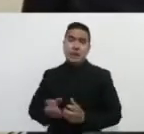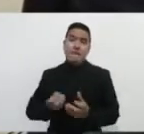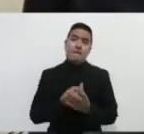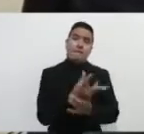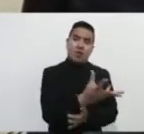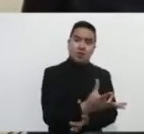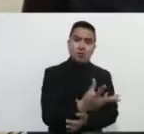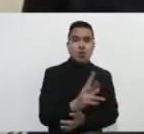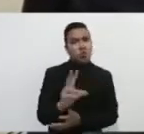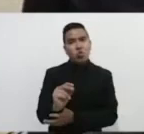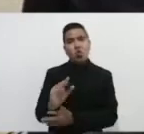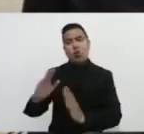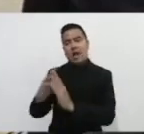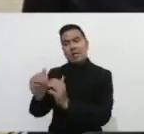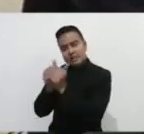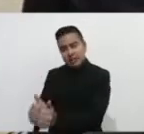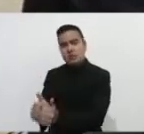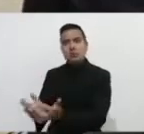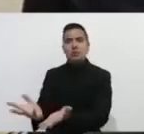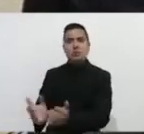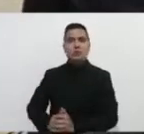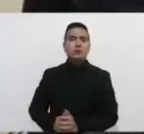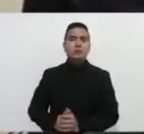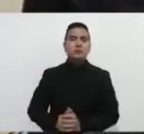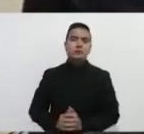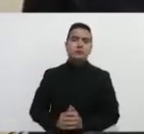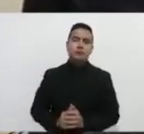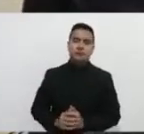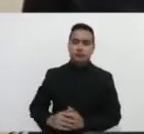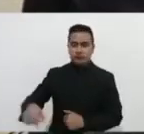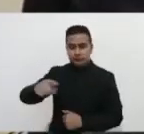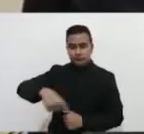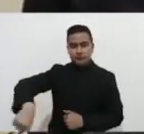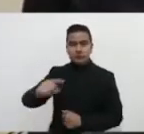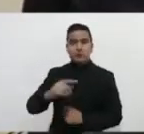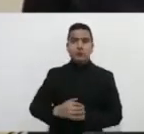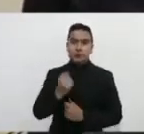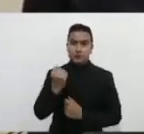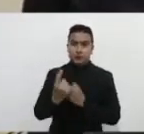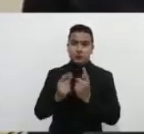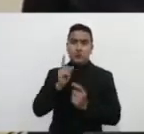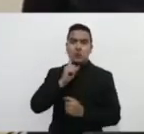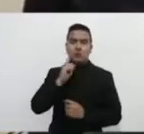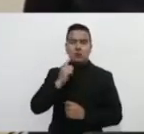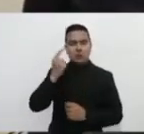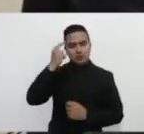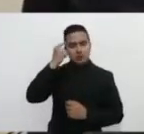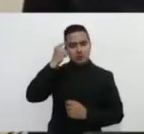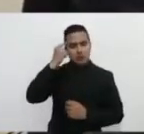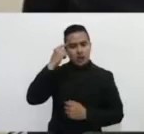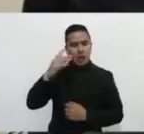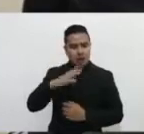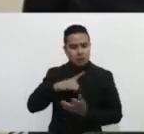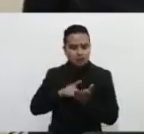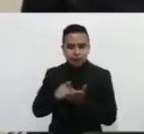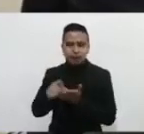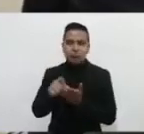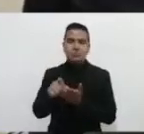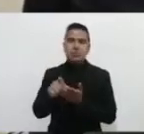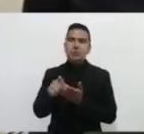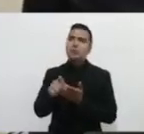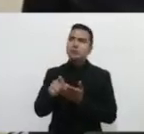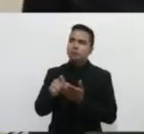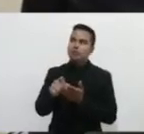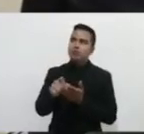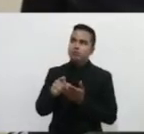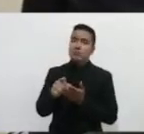esfera pública, ¿no? Entonces, bueno, muchas mujeres que no han tenido la oportunidad de aprender que tenemos derechos, de que